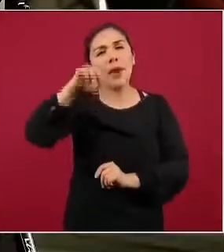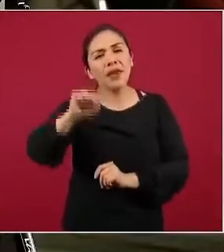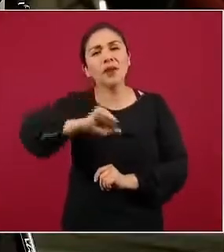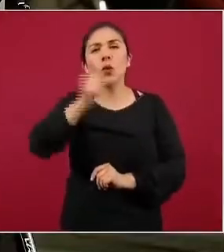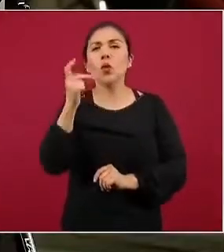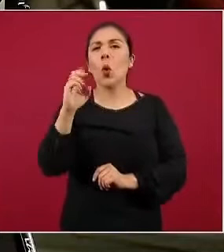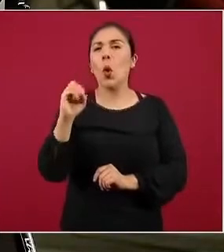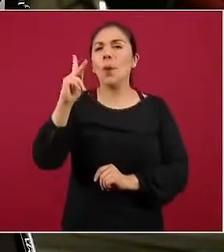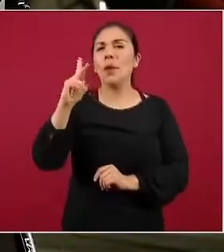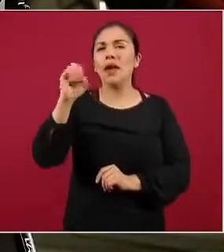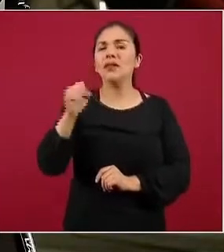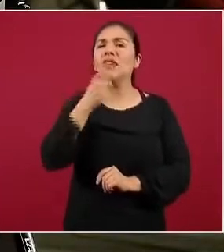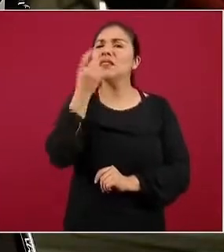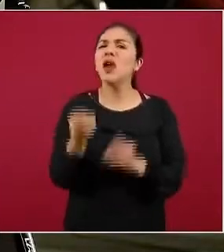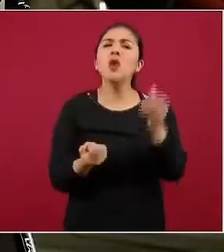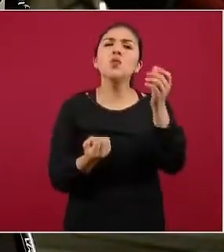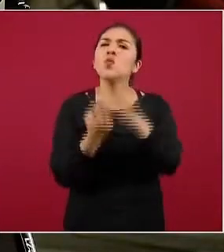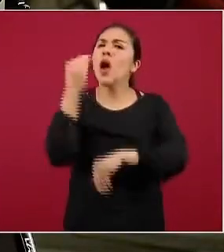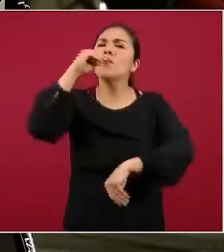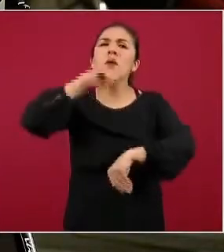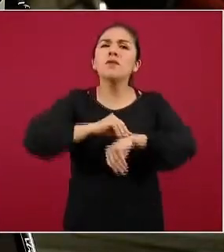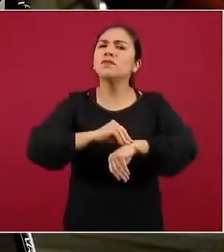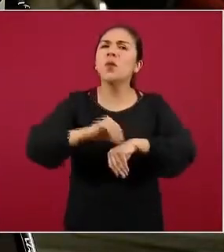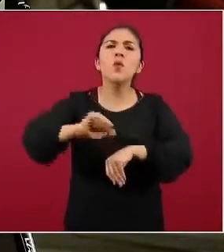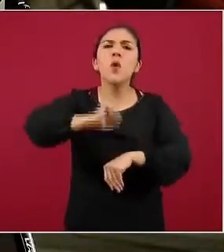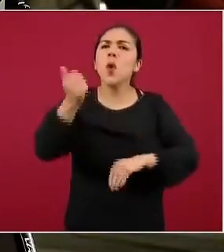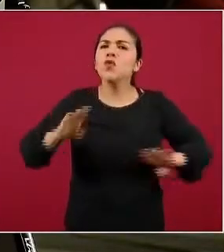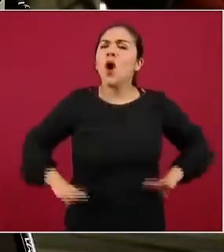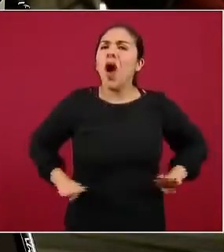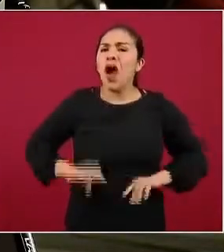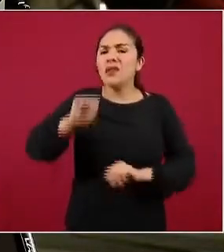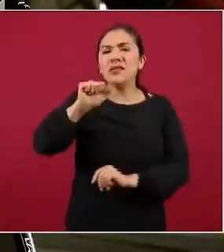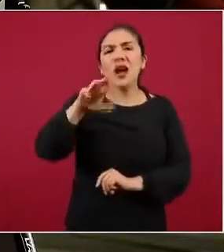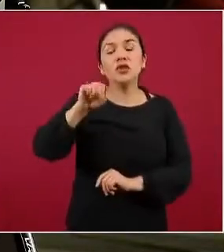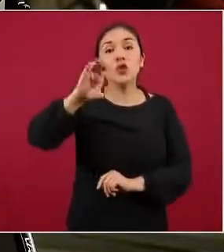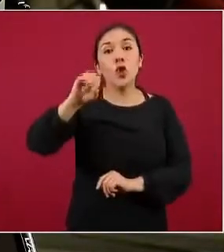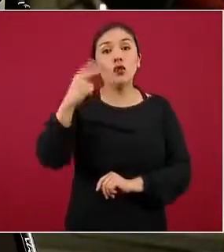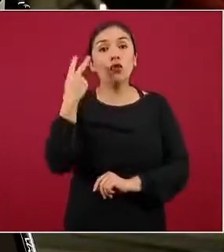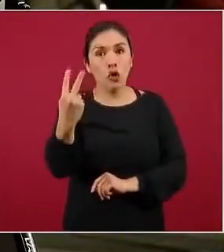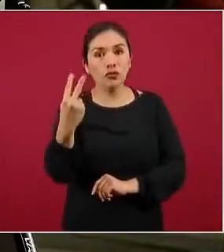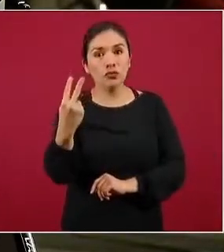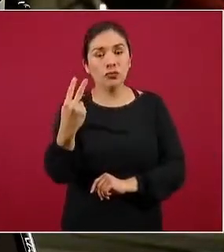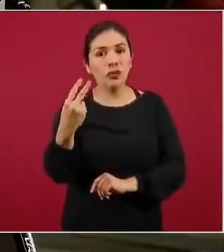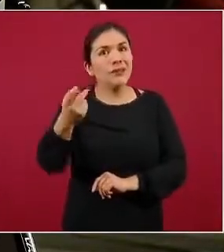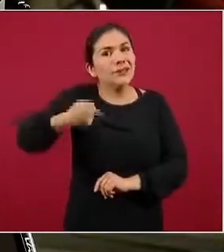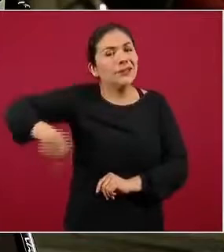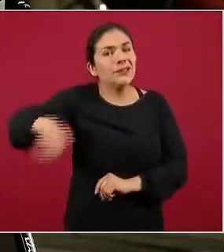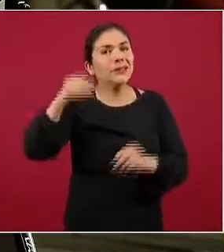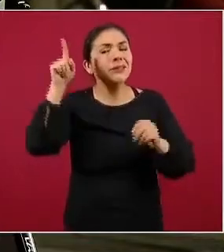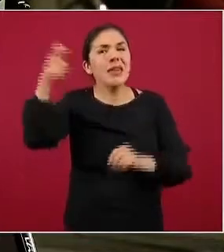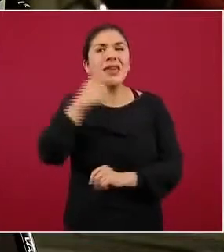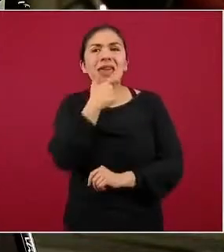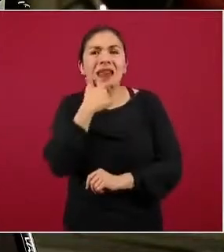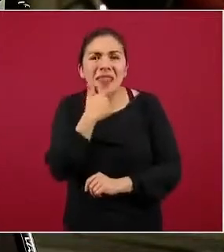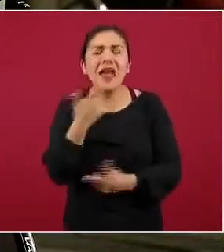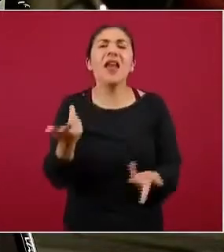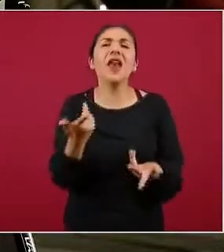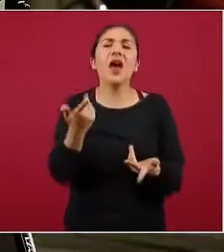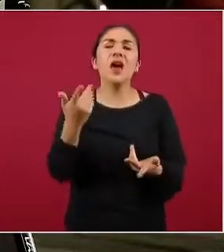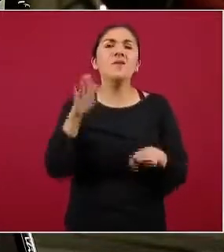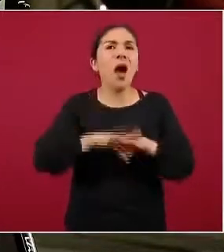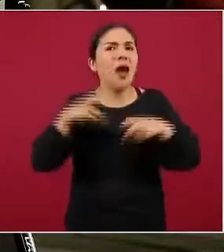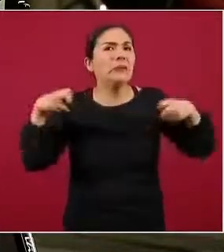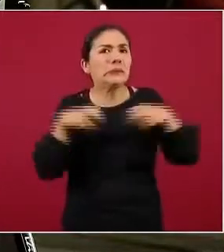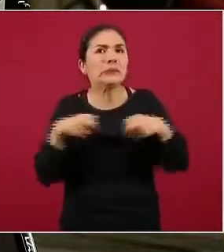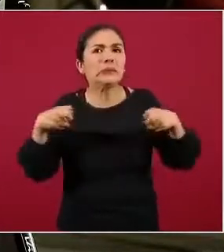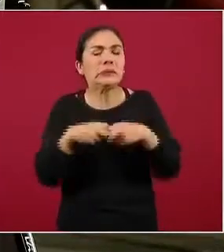sobre esta nueva variedad del SARS-CoV-2 que tiene muy inquieto a Reino Unido y de ahí se